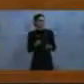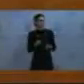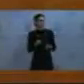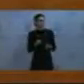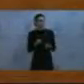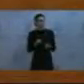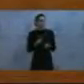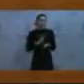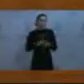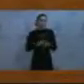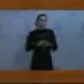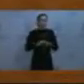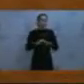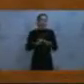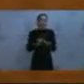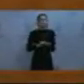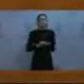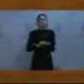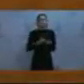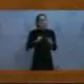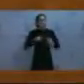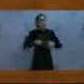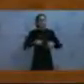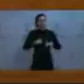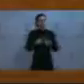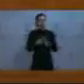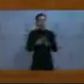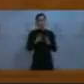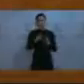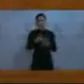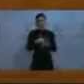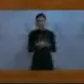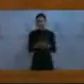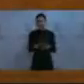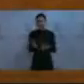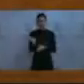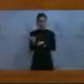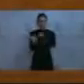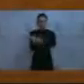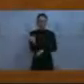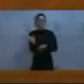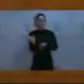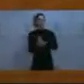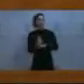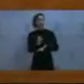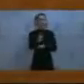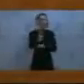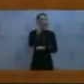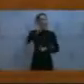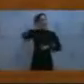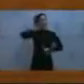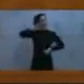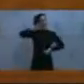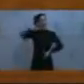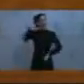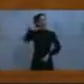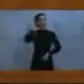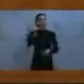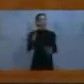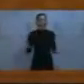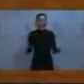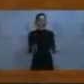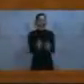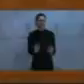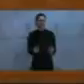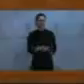curación. No dispongo aquí ahora mismo de la tabla que lo demuestra, porque no me voy a poner a hacer tablas aquí para enseñar como si estuviéramos en una ponencia, pero